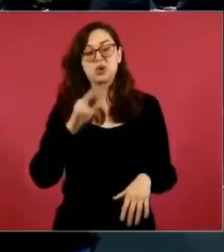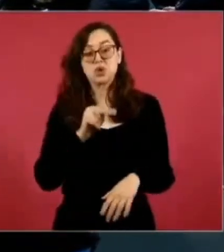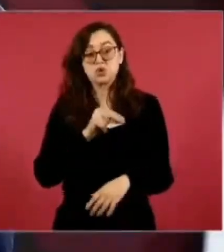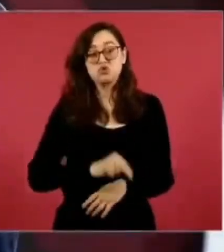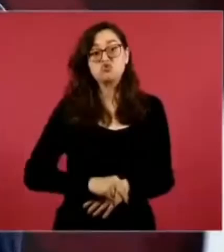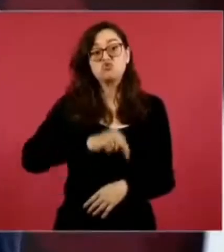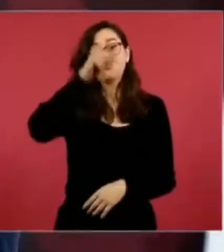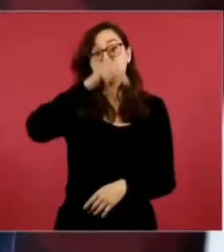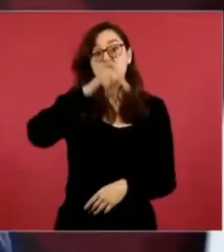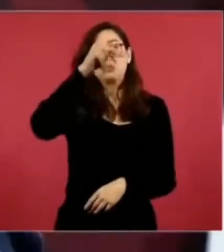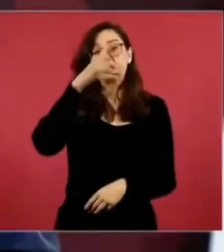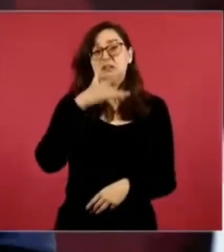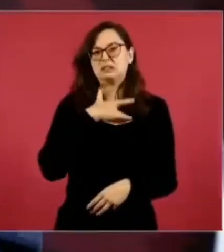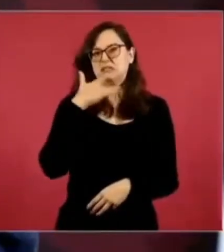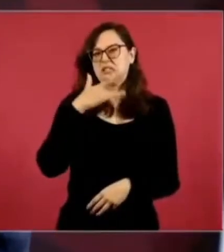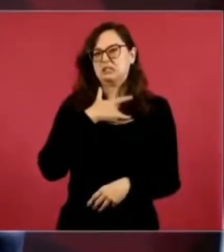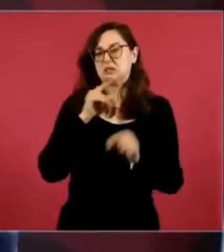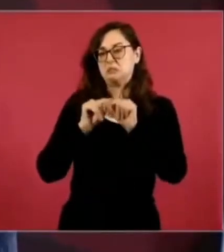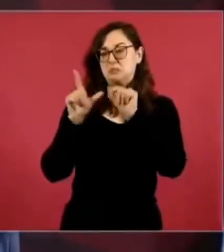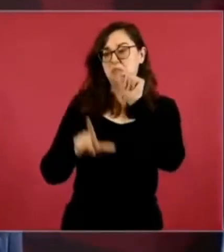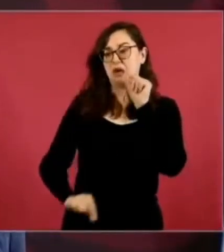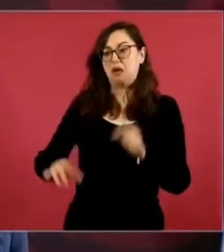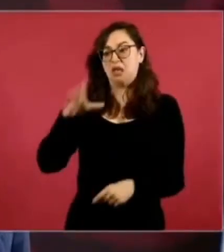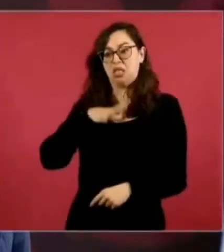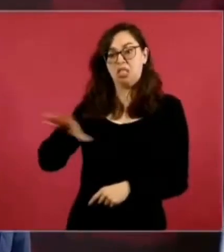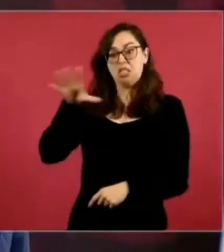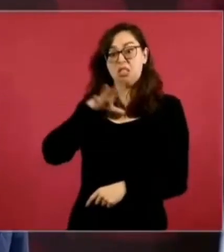el centro y que en el sureste.